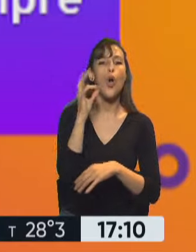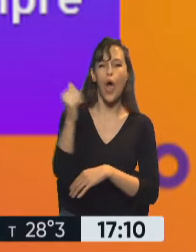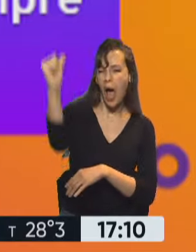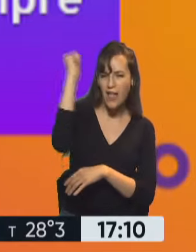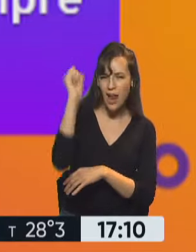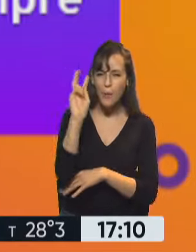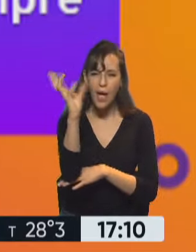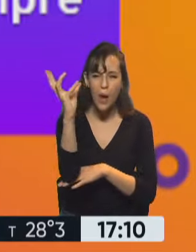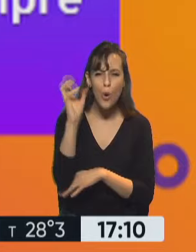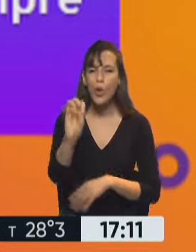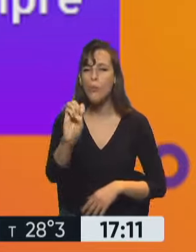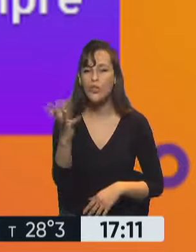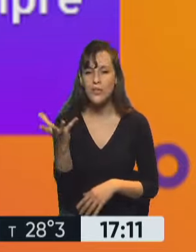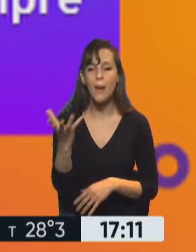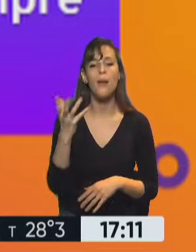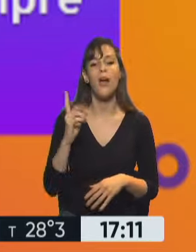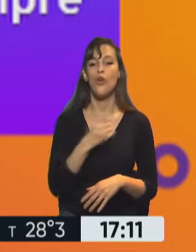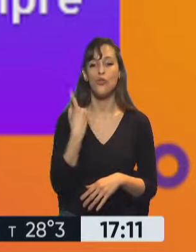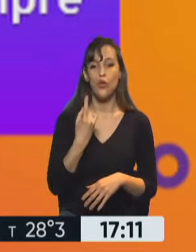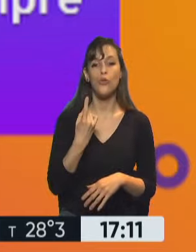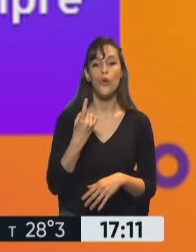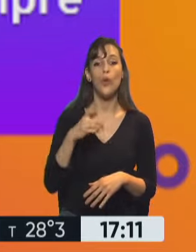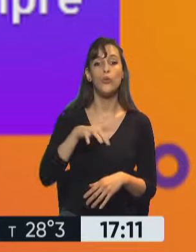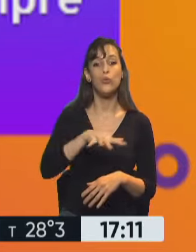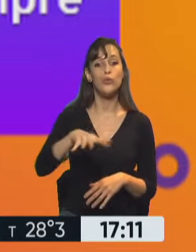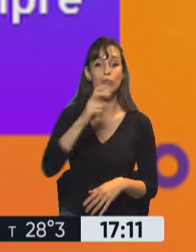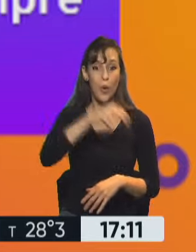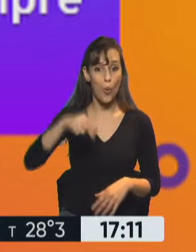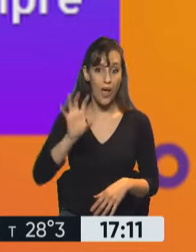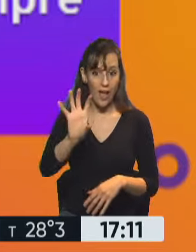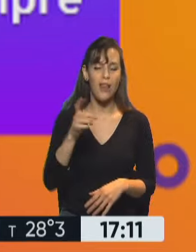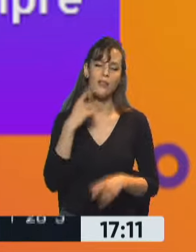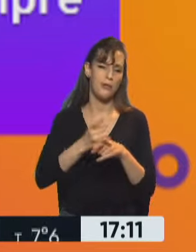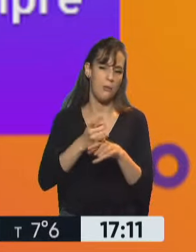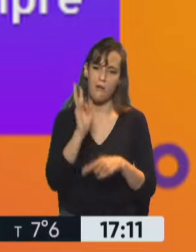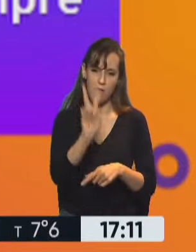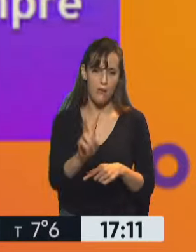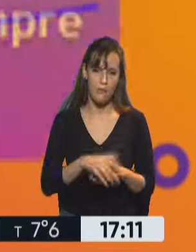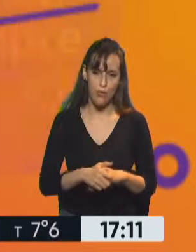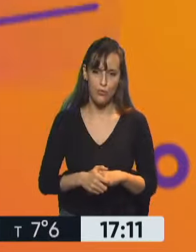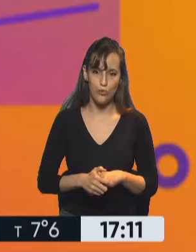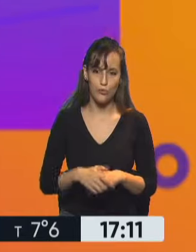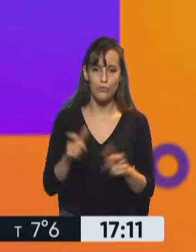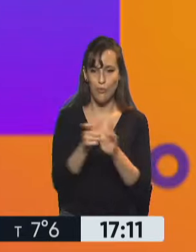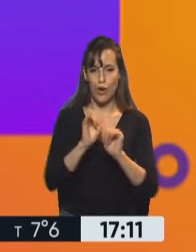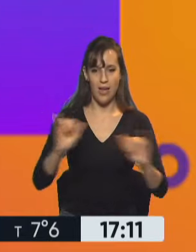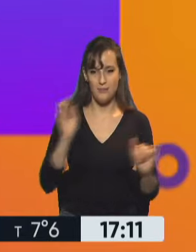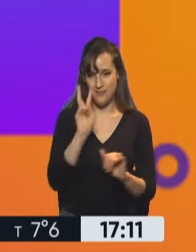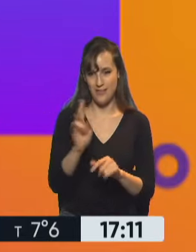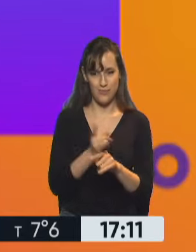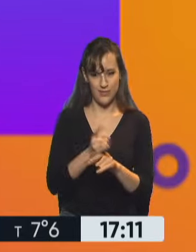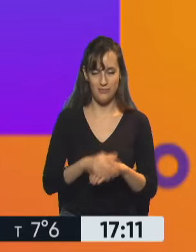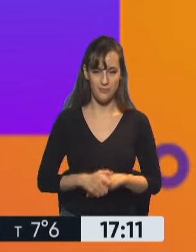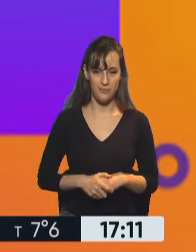vamos a preguntar. Somos de Plaza Huincul, Neuquén. Muy lindo el programa, siempre los vemos. Familia Espedale, les mandamos un beso grande a la familia